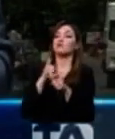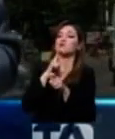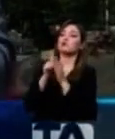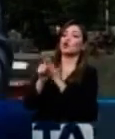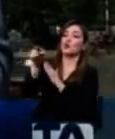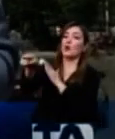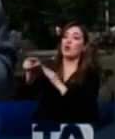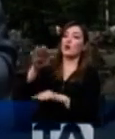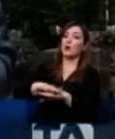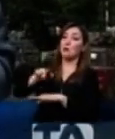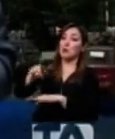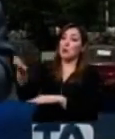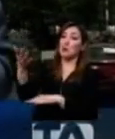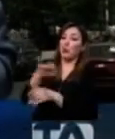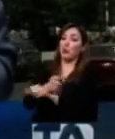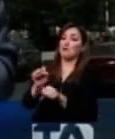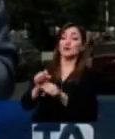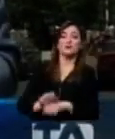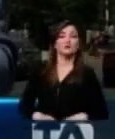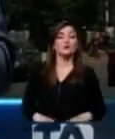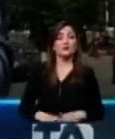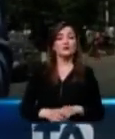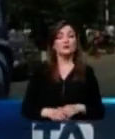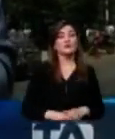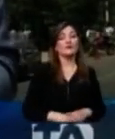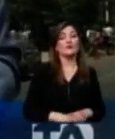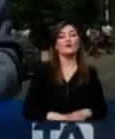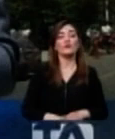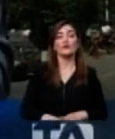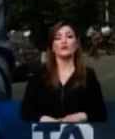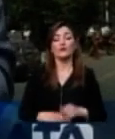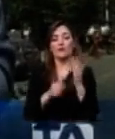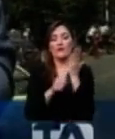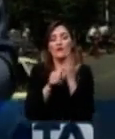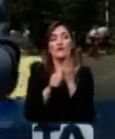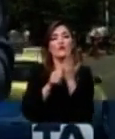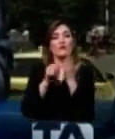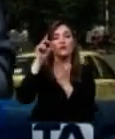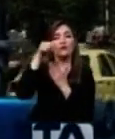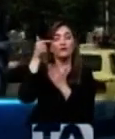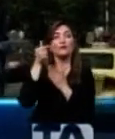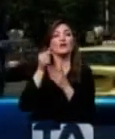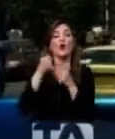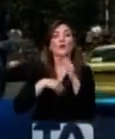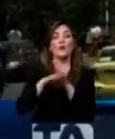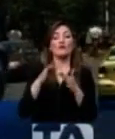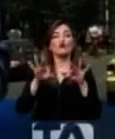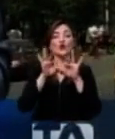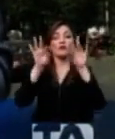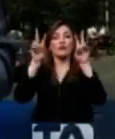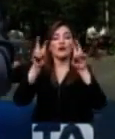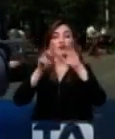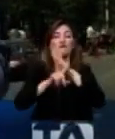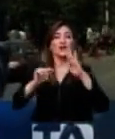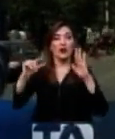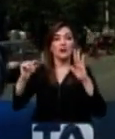directamente relacionados con estas observaciones nos referimos a ministros de estado fundamentalmente de finanzas